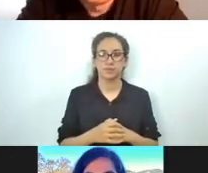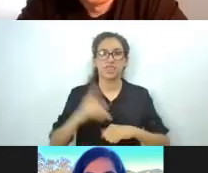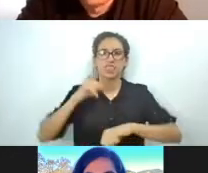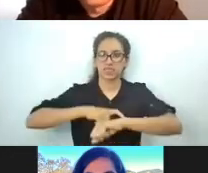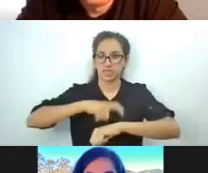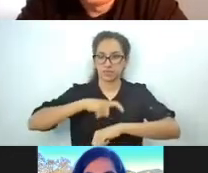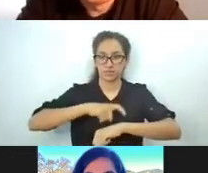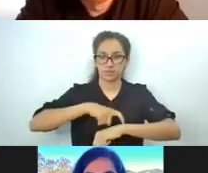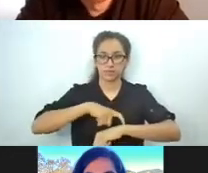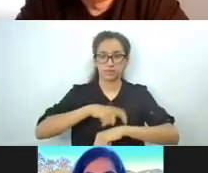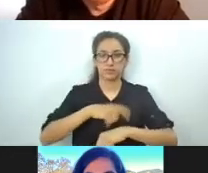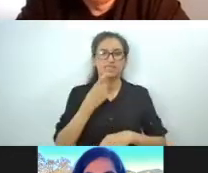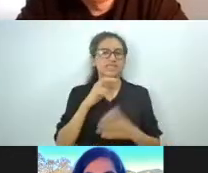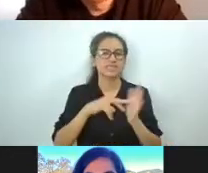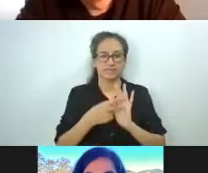tiempos, ¿no? Es decir,